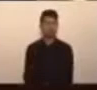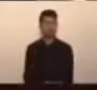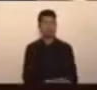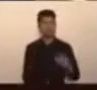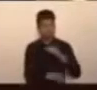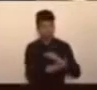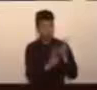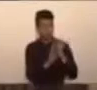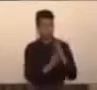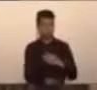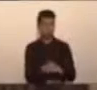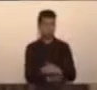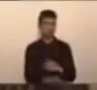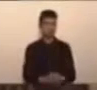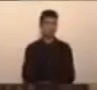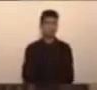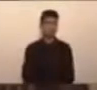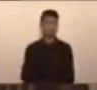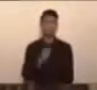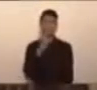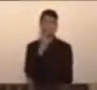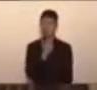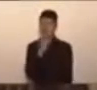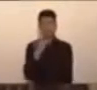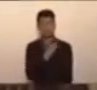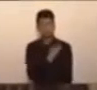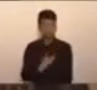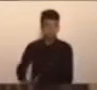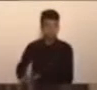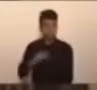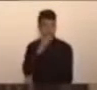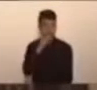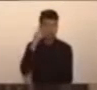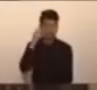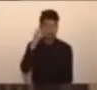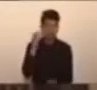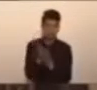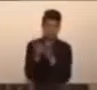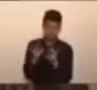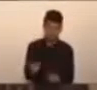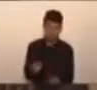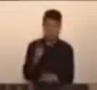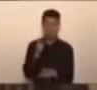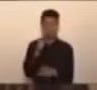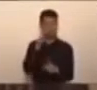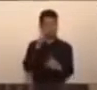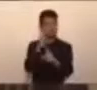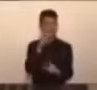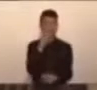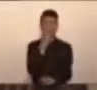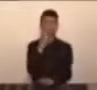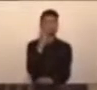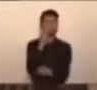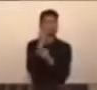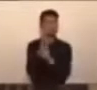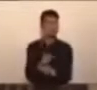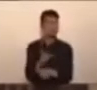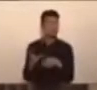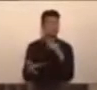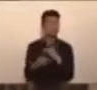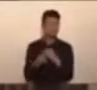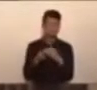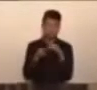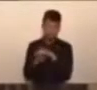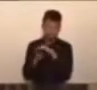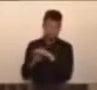Continúa, senadora. Damos el compromiso del presidente Iván Duque con los estudiantes y garantizamos que a todos